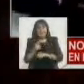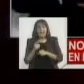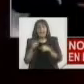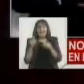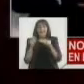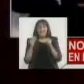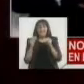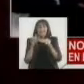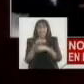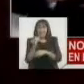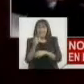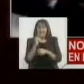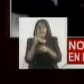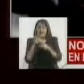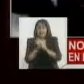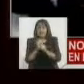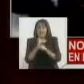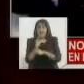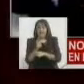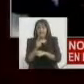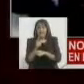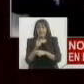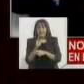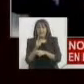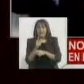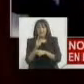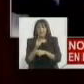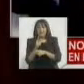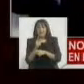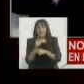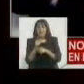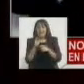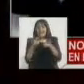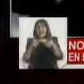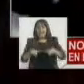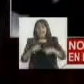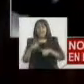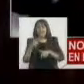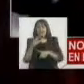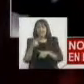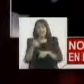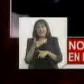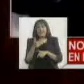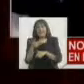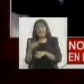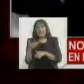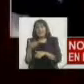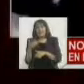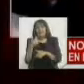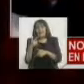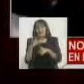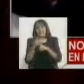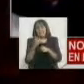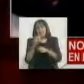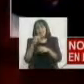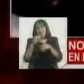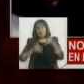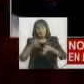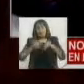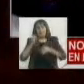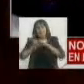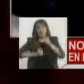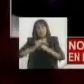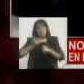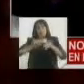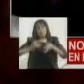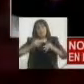digamos, y ejecutar desde las decisiones que haya emitido la Corte Internacional de